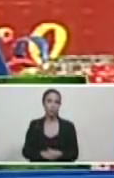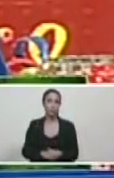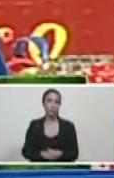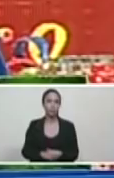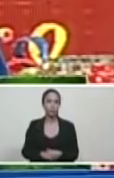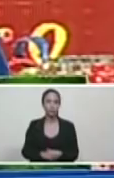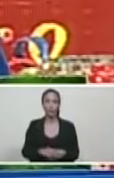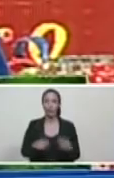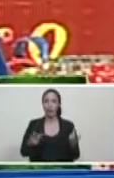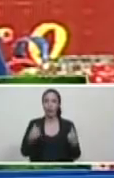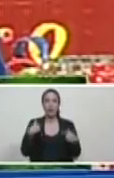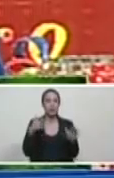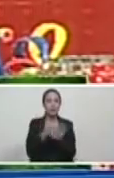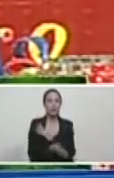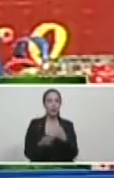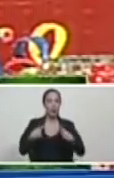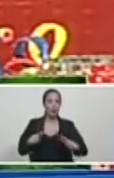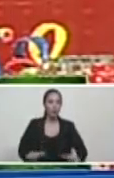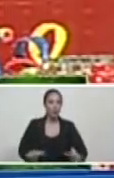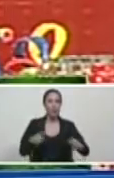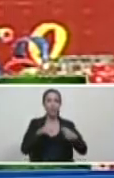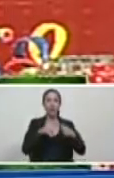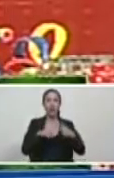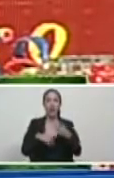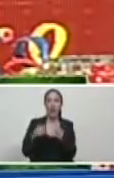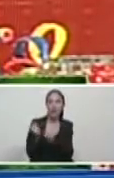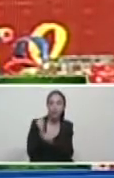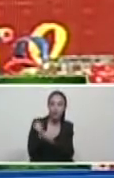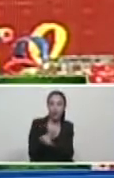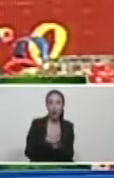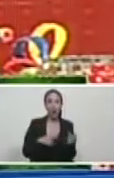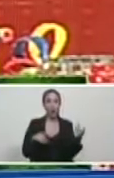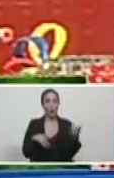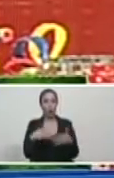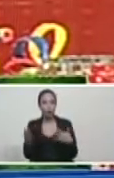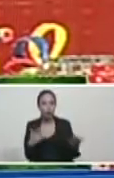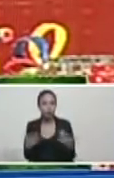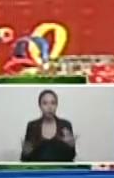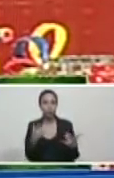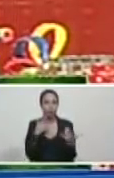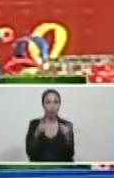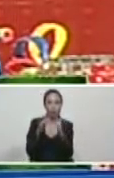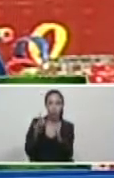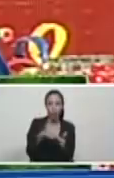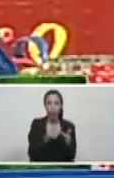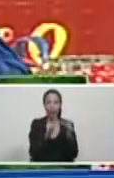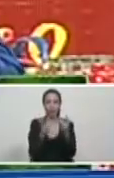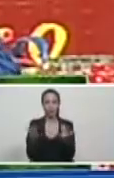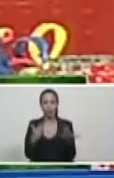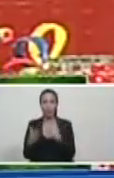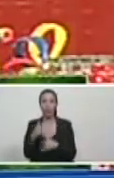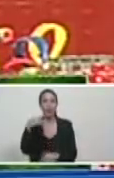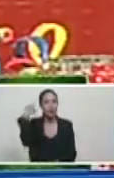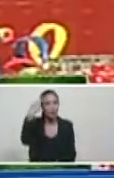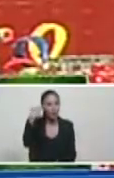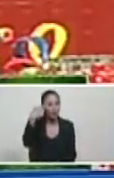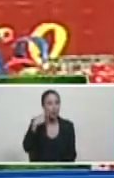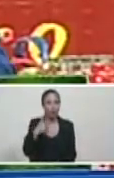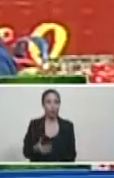el pensamiento, la acción. Acción, pensamiento, acción. Acción, pensamiento, reflexión, acción.